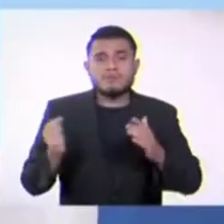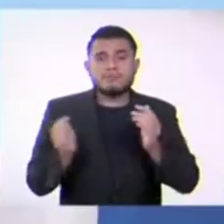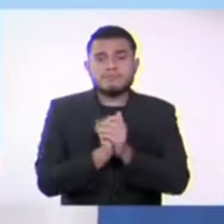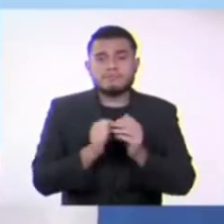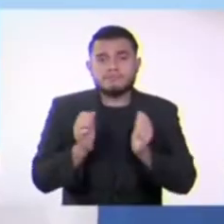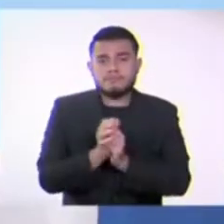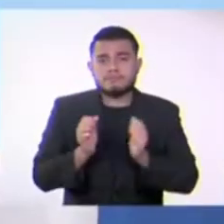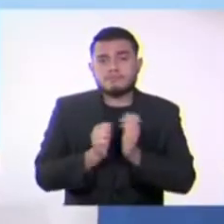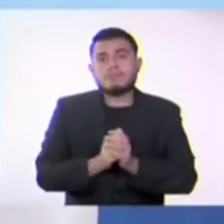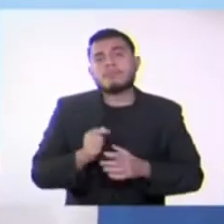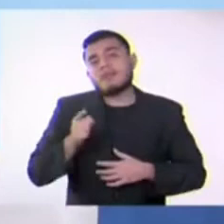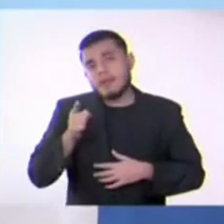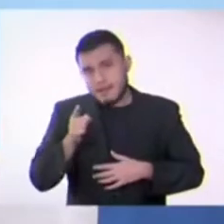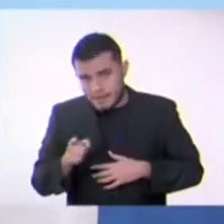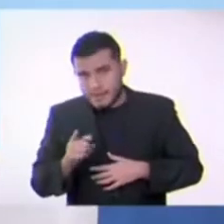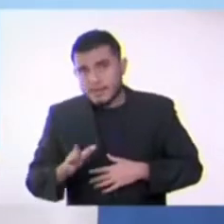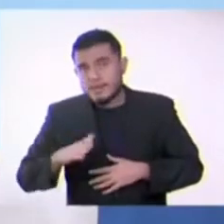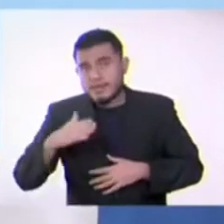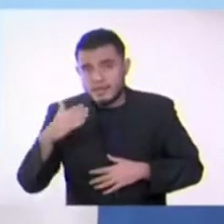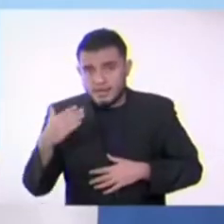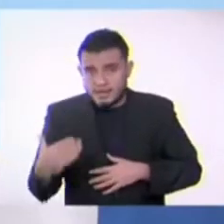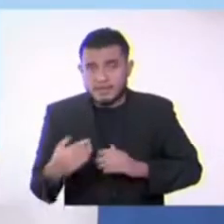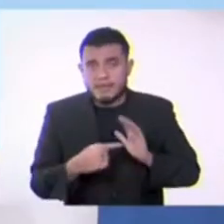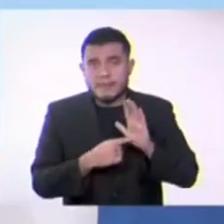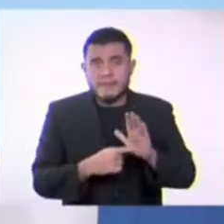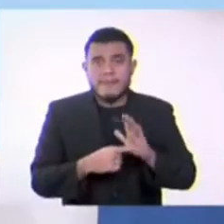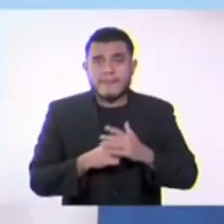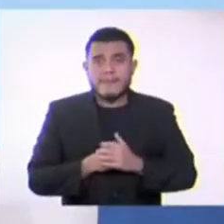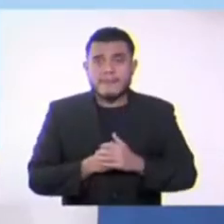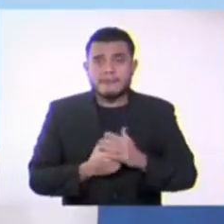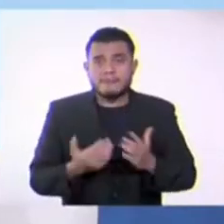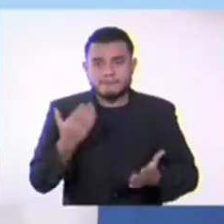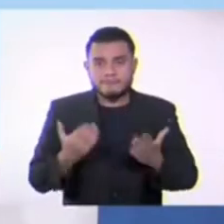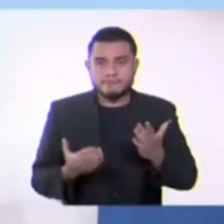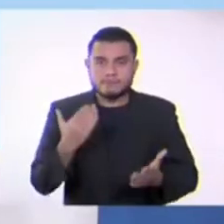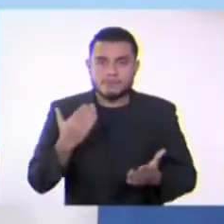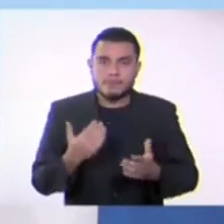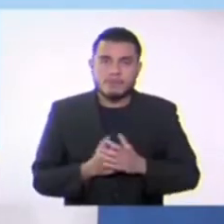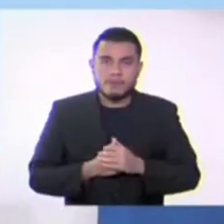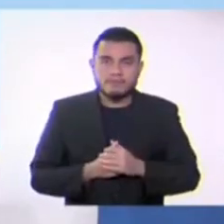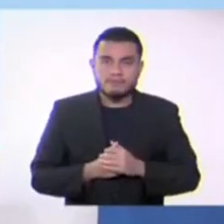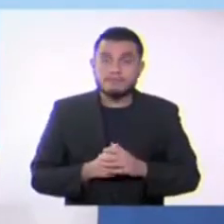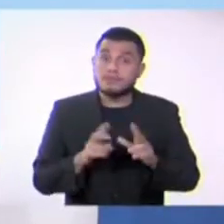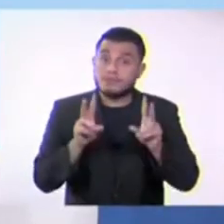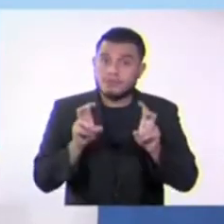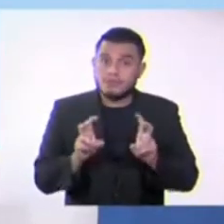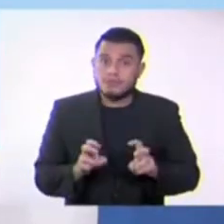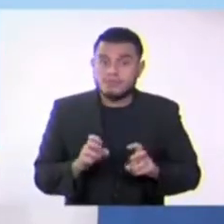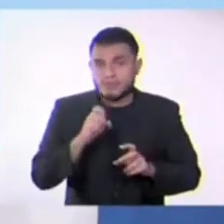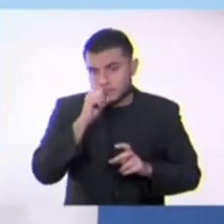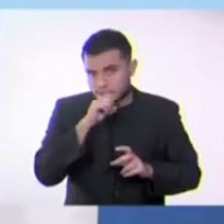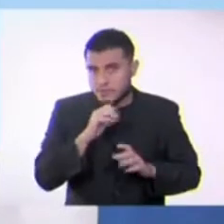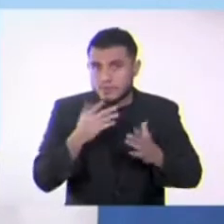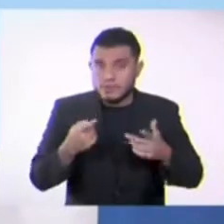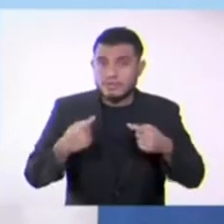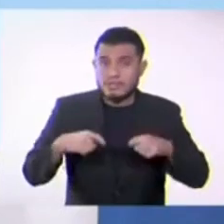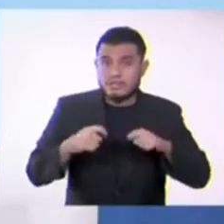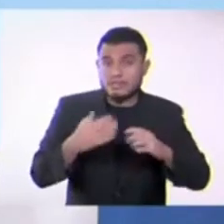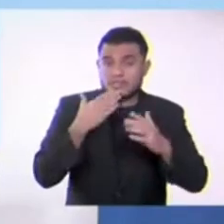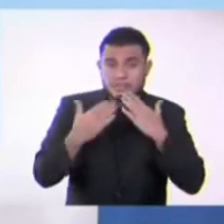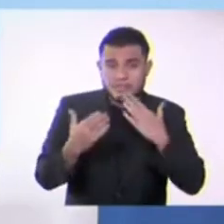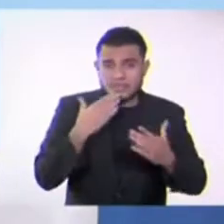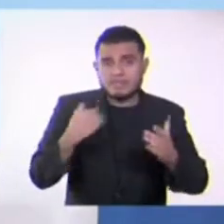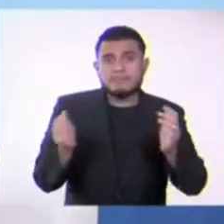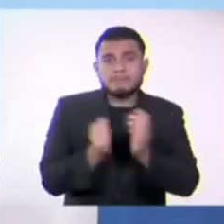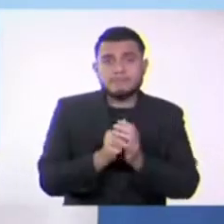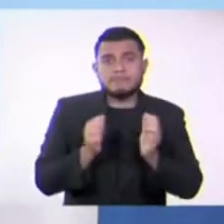ahí que surge quizás los factores que tienden o tratan de explicar conflictos, y